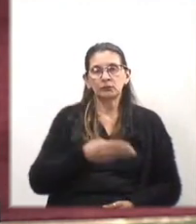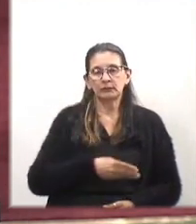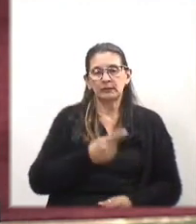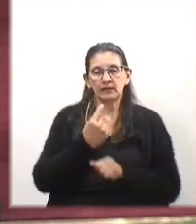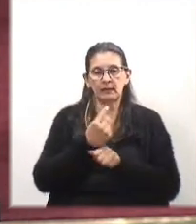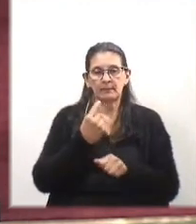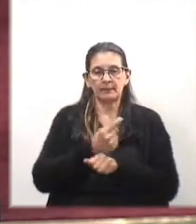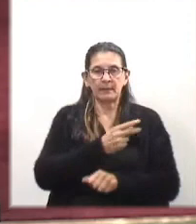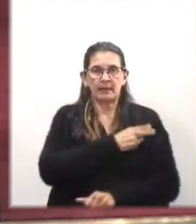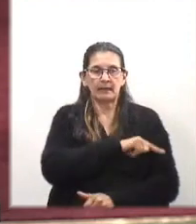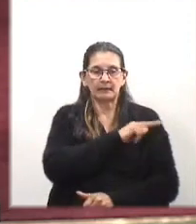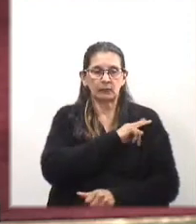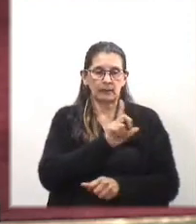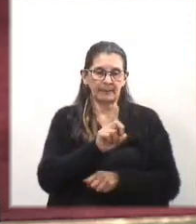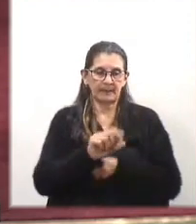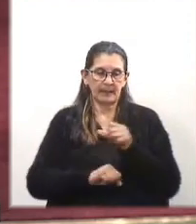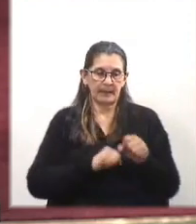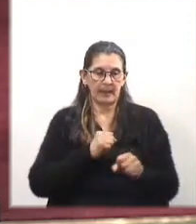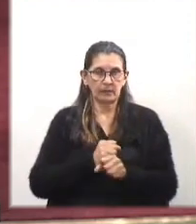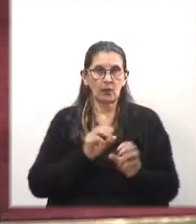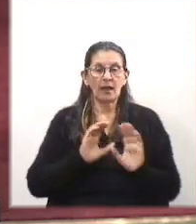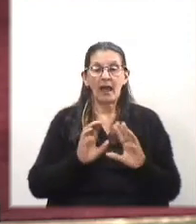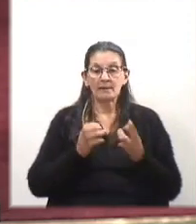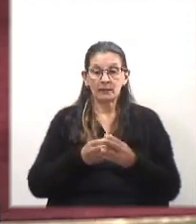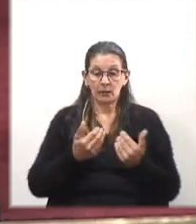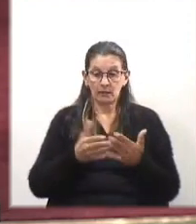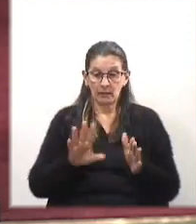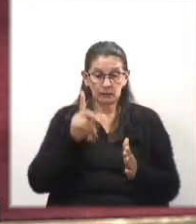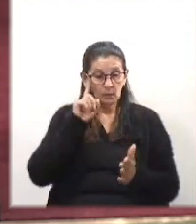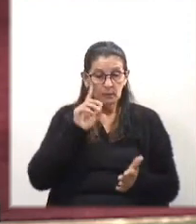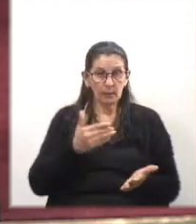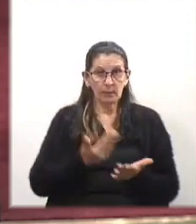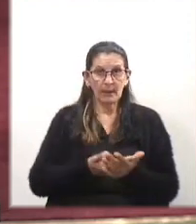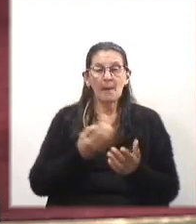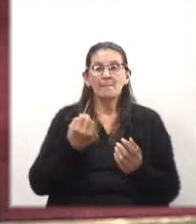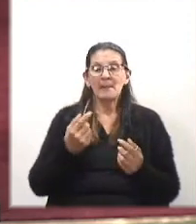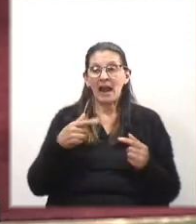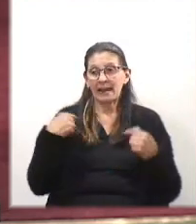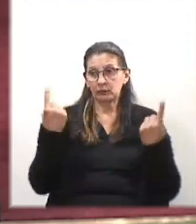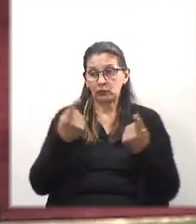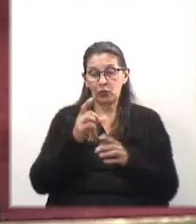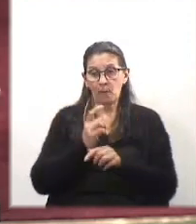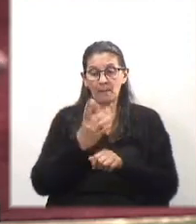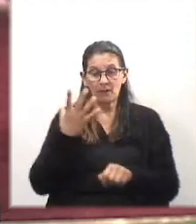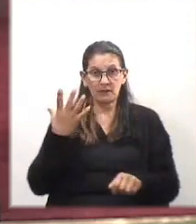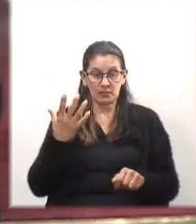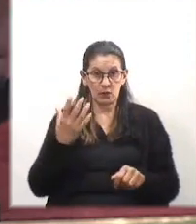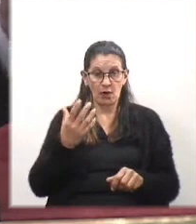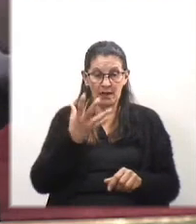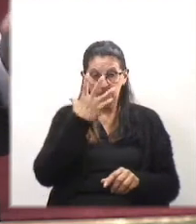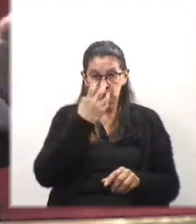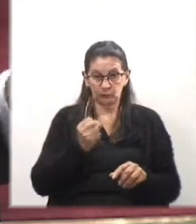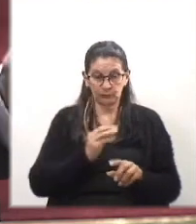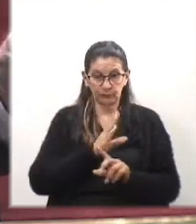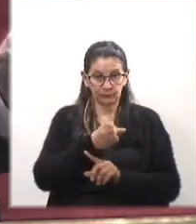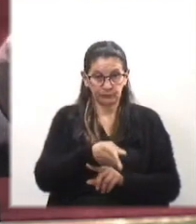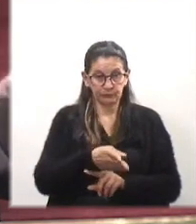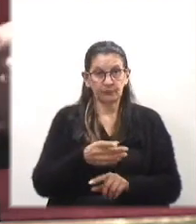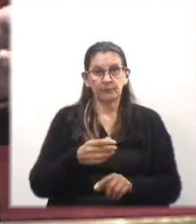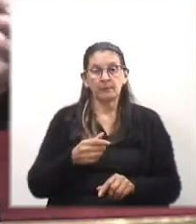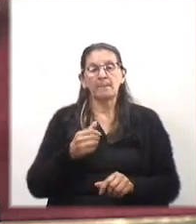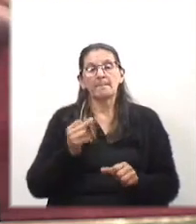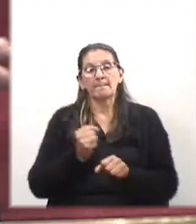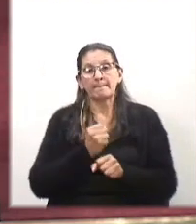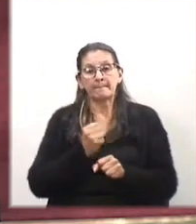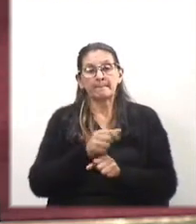primera categoría el primer año. Cabildo propuso que, para atraer a los profesionales que hoy se encuentran en declaración de no